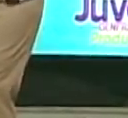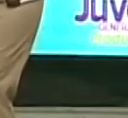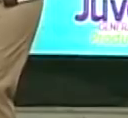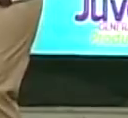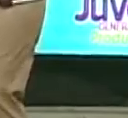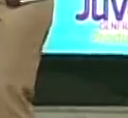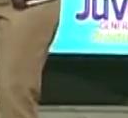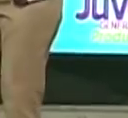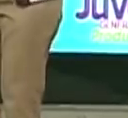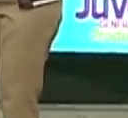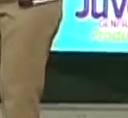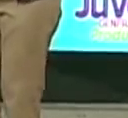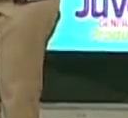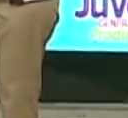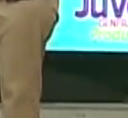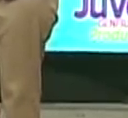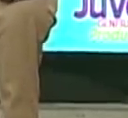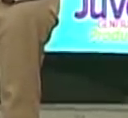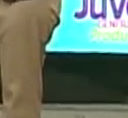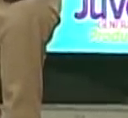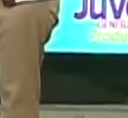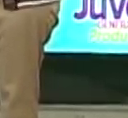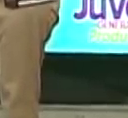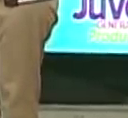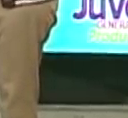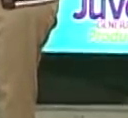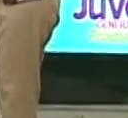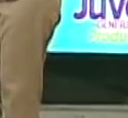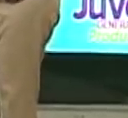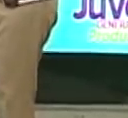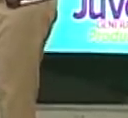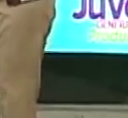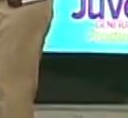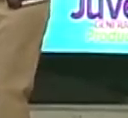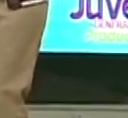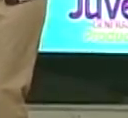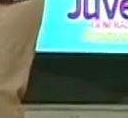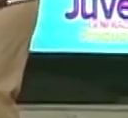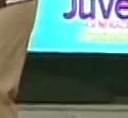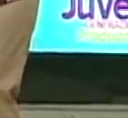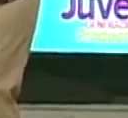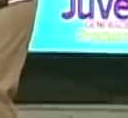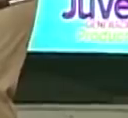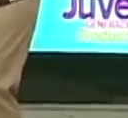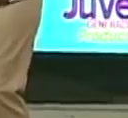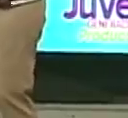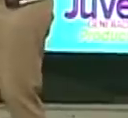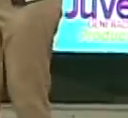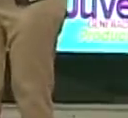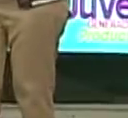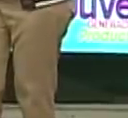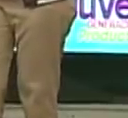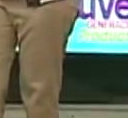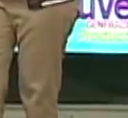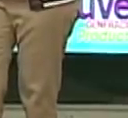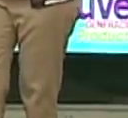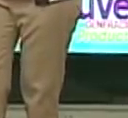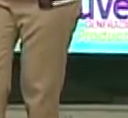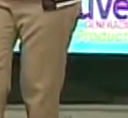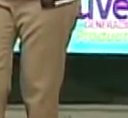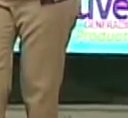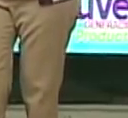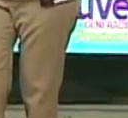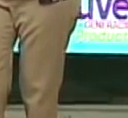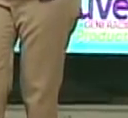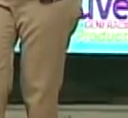Un santo ángel donde Dios reposa, y el agua enviosa, un cielo azul que se refleja y se confunde